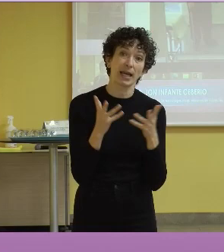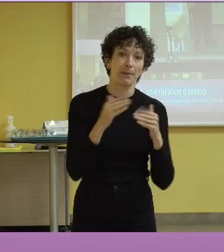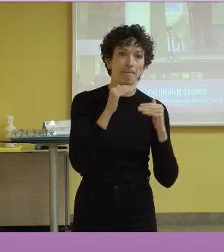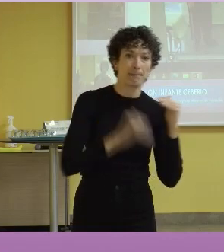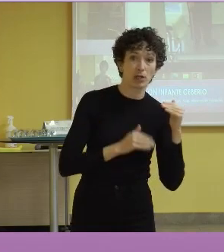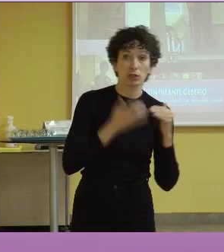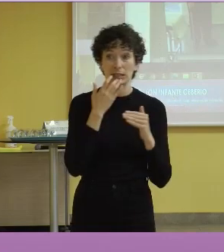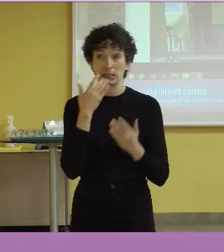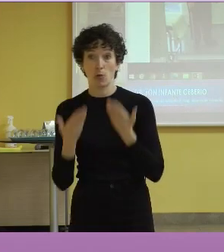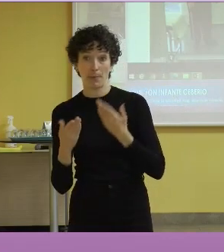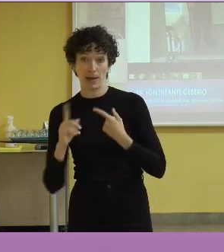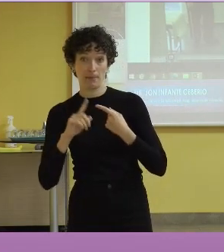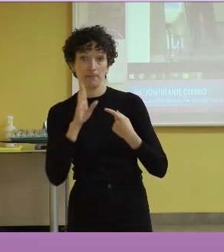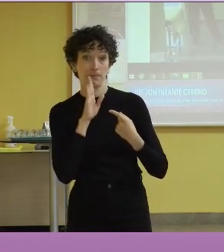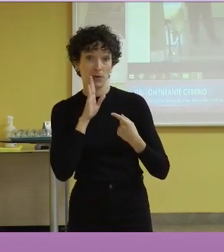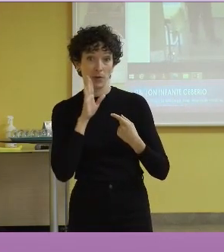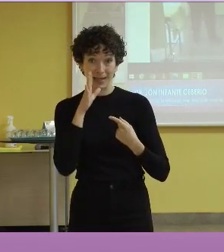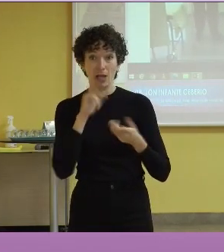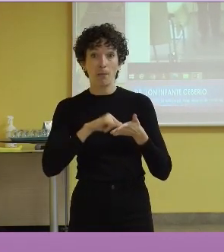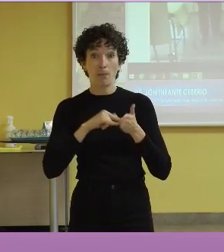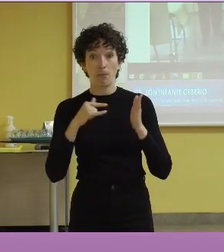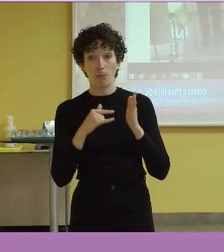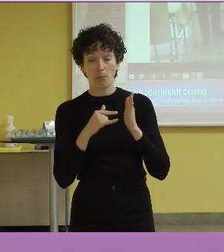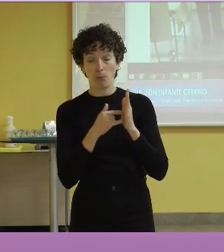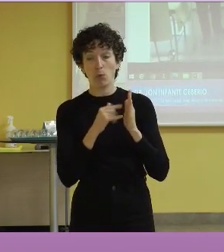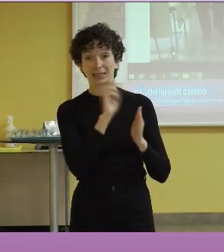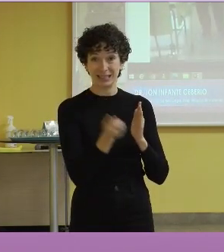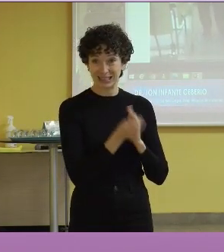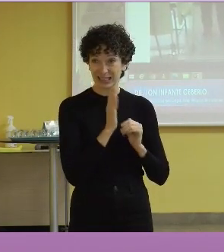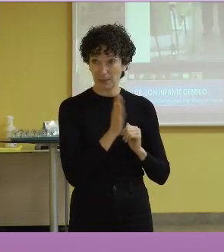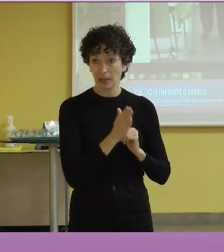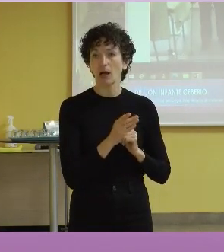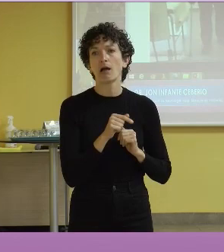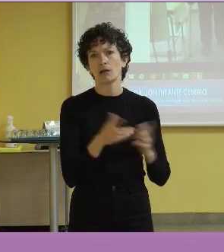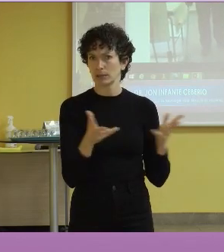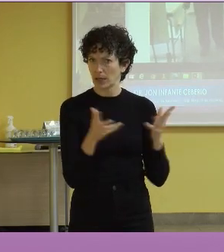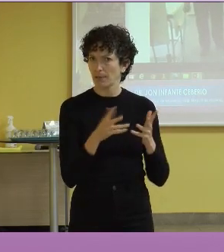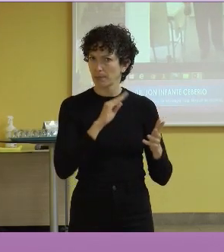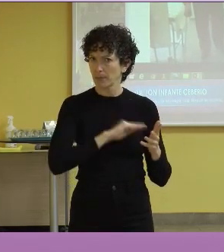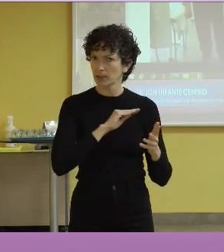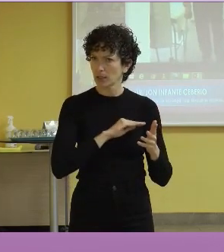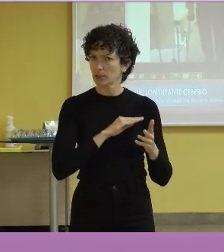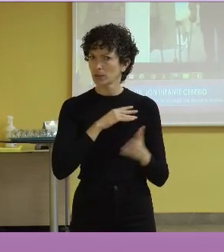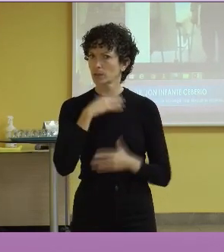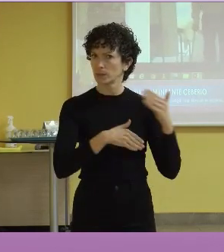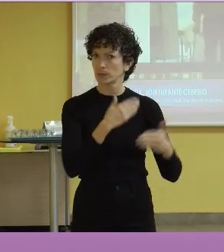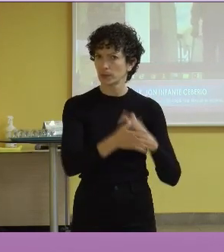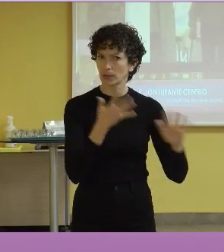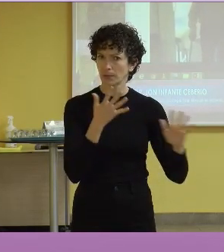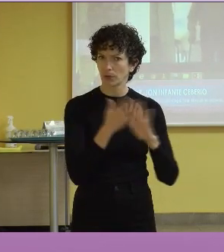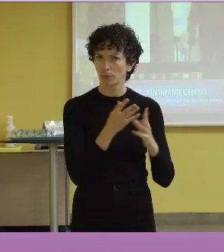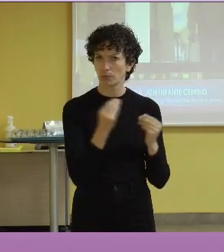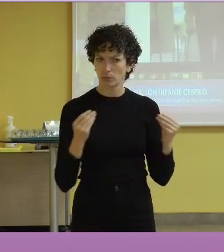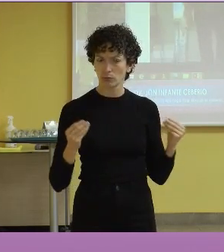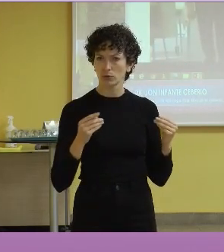atrofia multisistémica. La atrofia multisistémica es una enfermedad bastante grave, bueno, pues avanza bastante rápido la